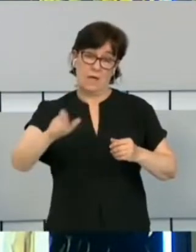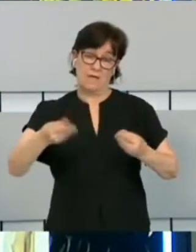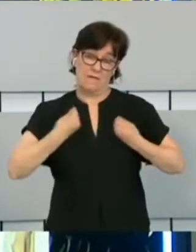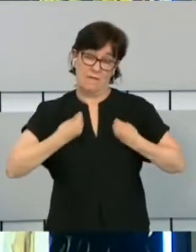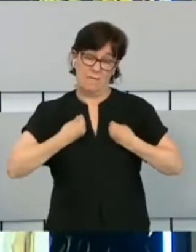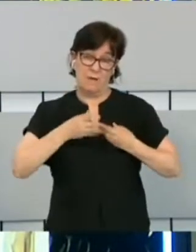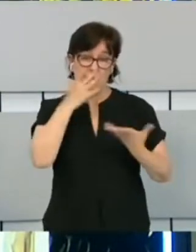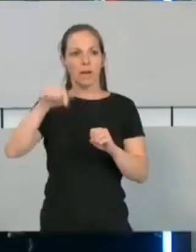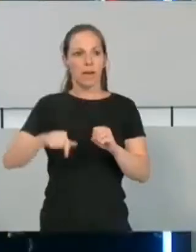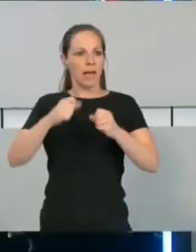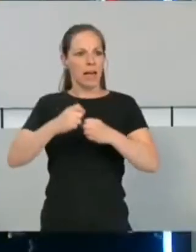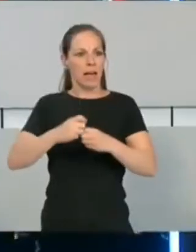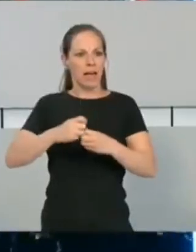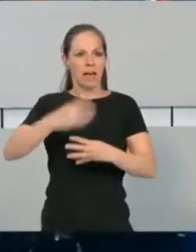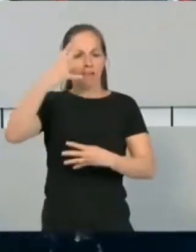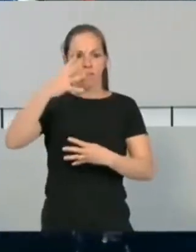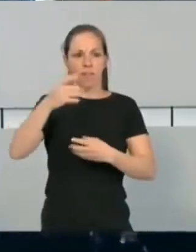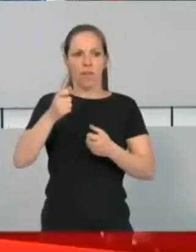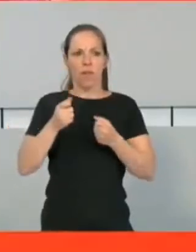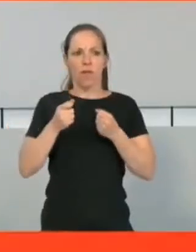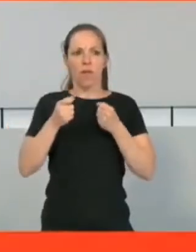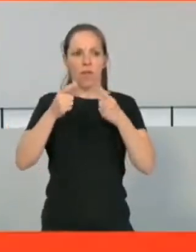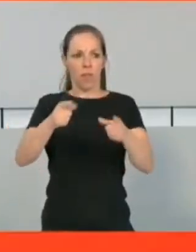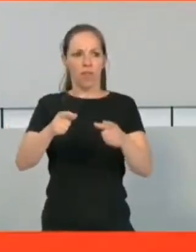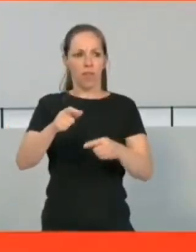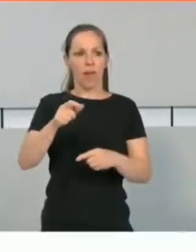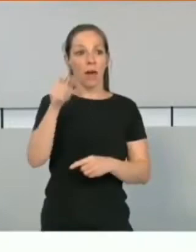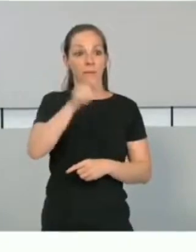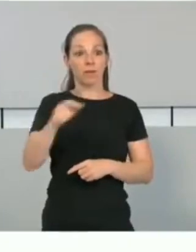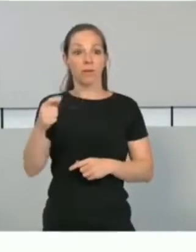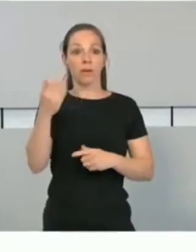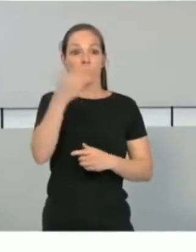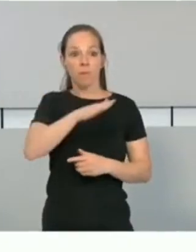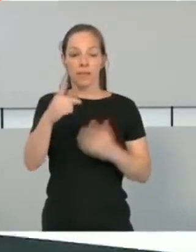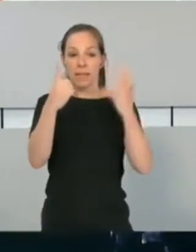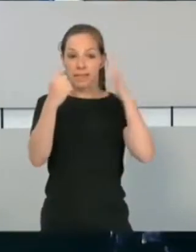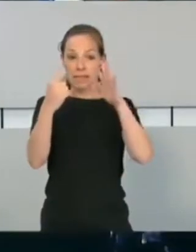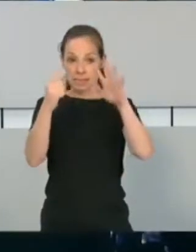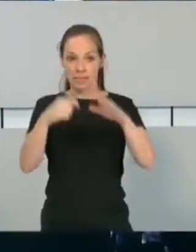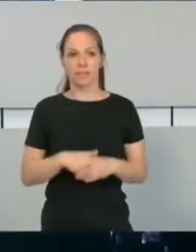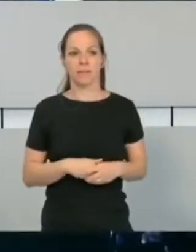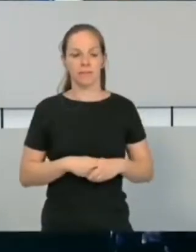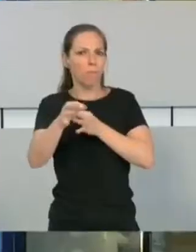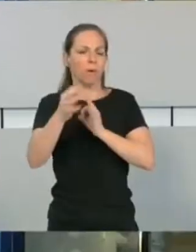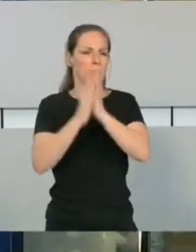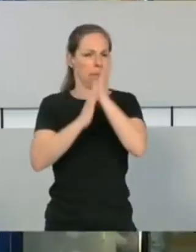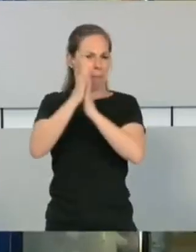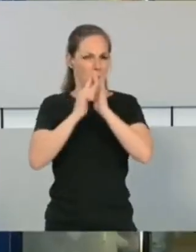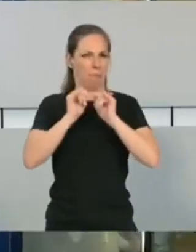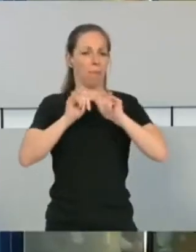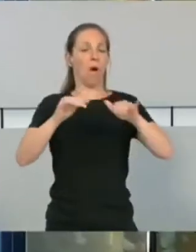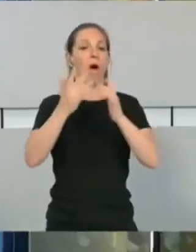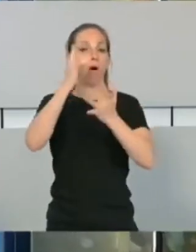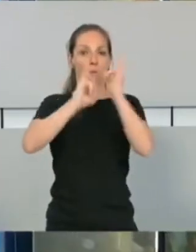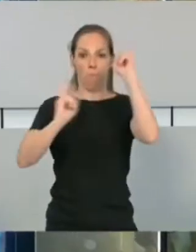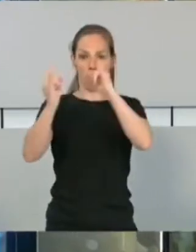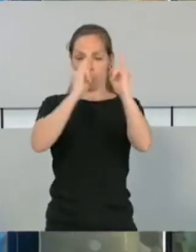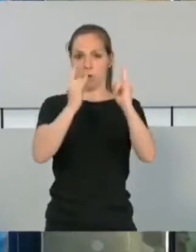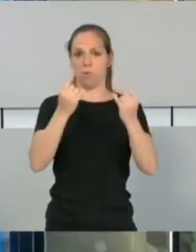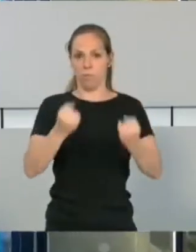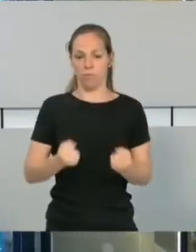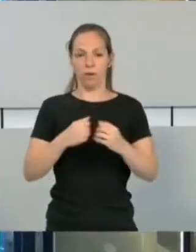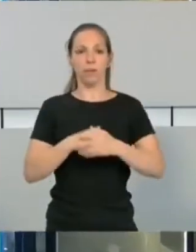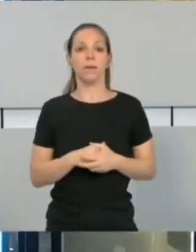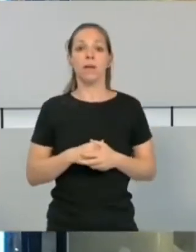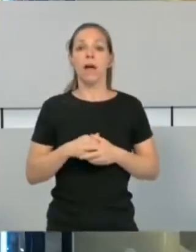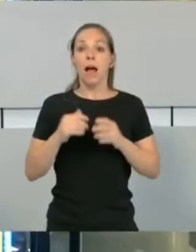vivos. Siguen retirando y ha provocado la muerte de 7 personas. Ha sido un escape de gas. Pues el fuego, Manu, se ha extendido a